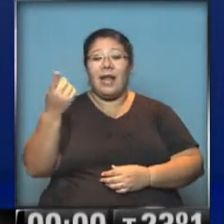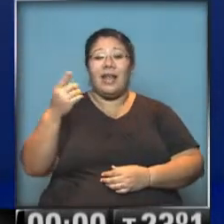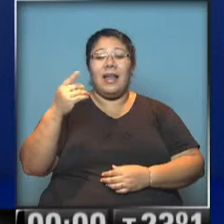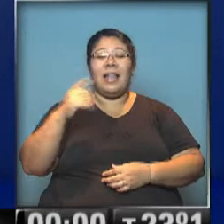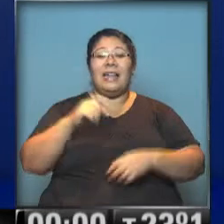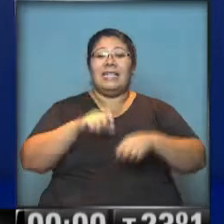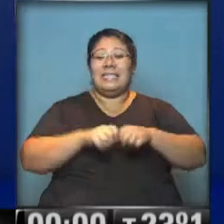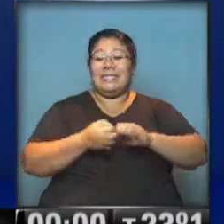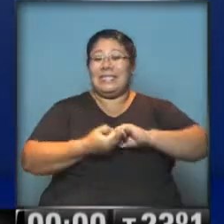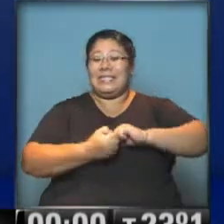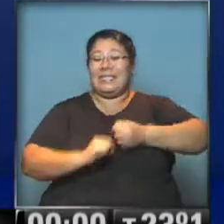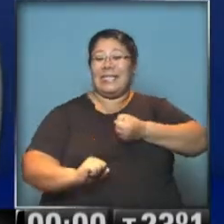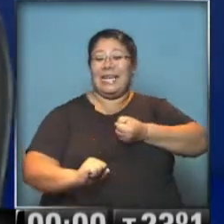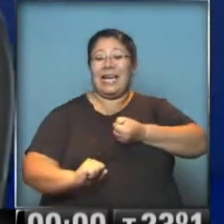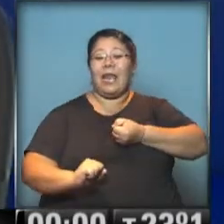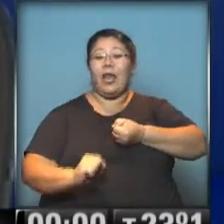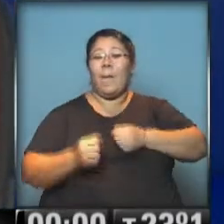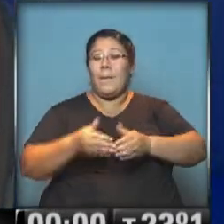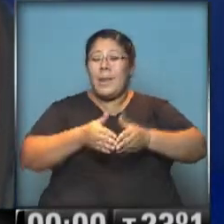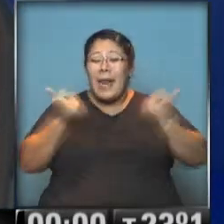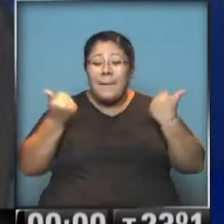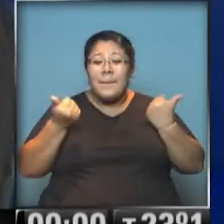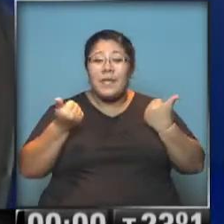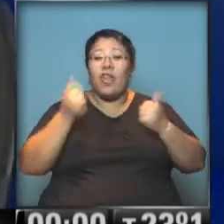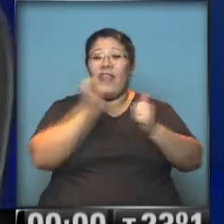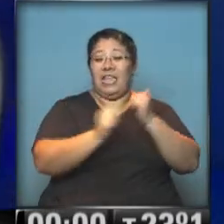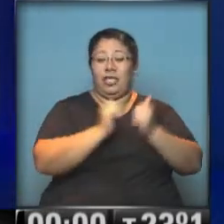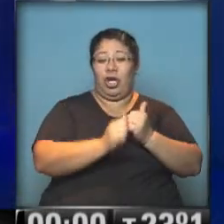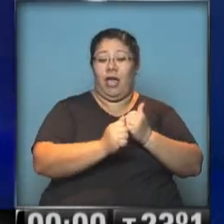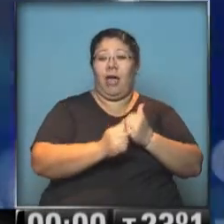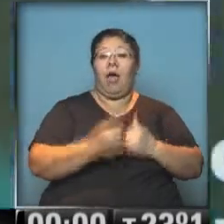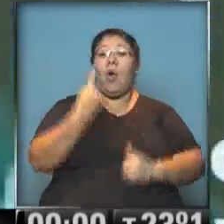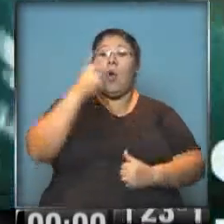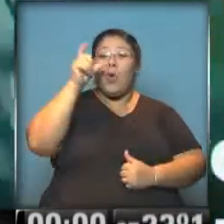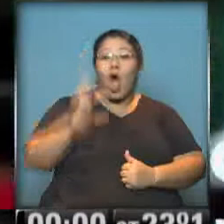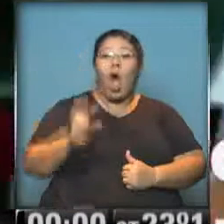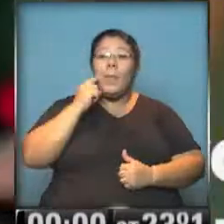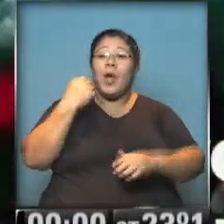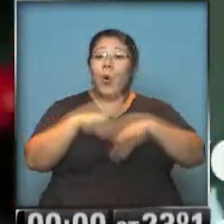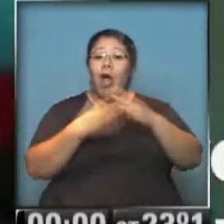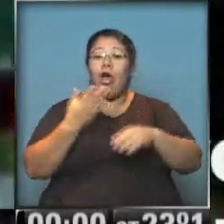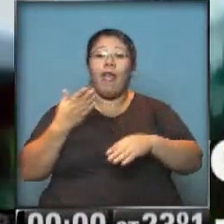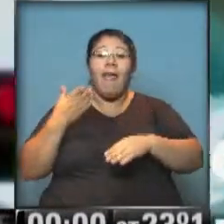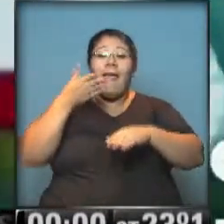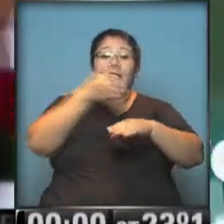historia. 5 segundos tardó un jugador en entrar y en desgarrarse. Presten atención.